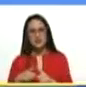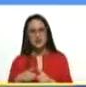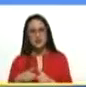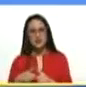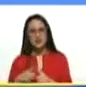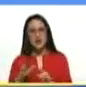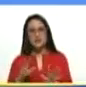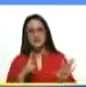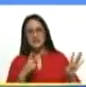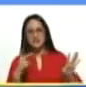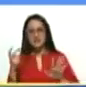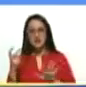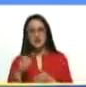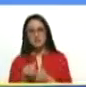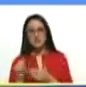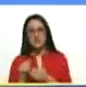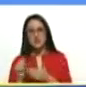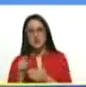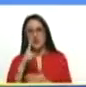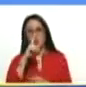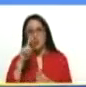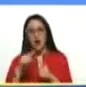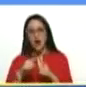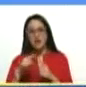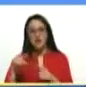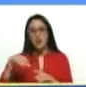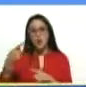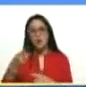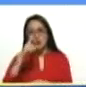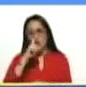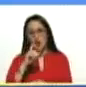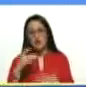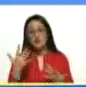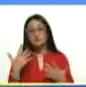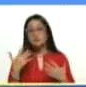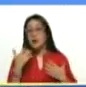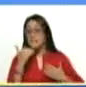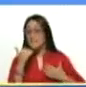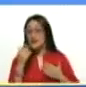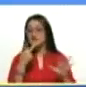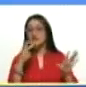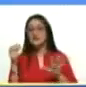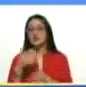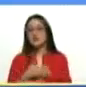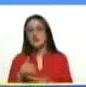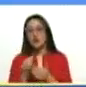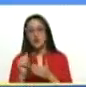a 700 millones de un año a otro. Apenas 700 millones de dólares.